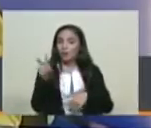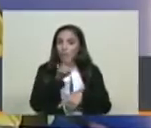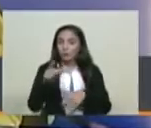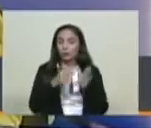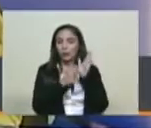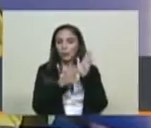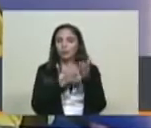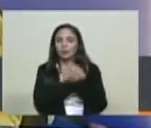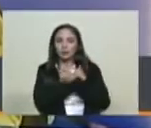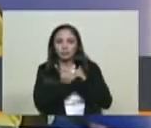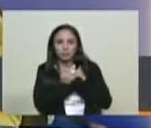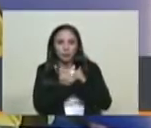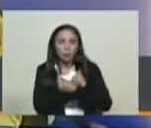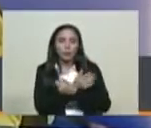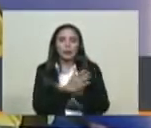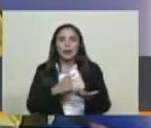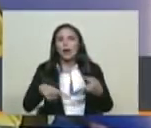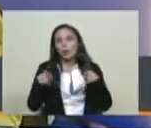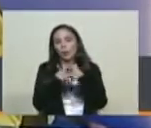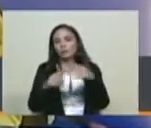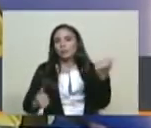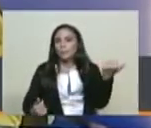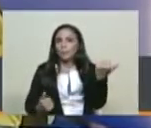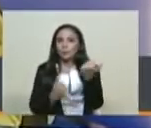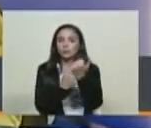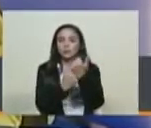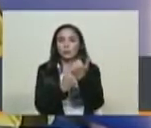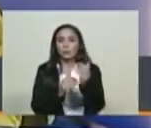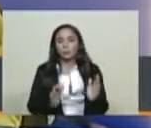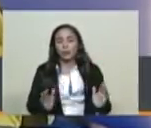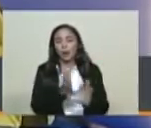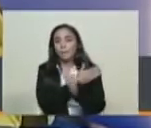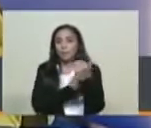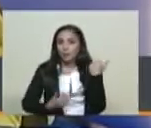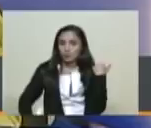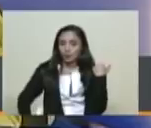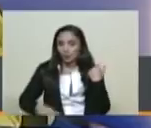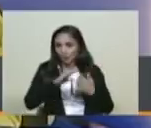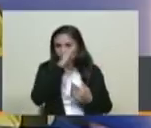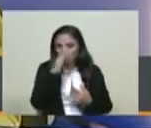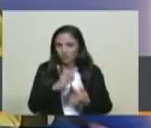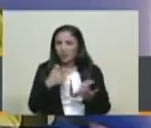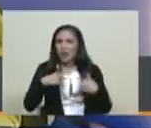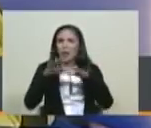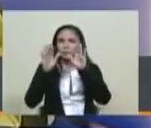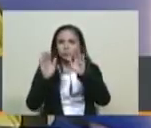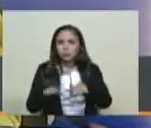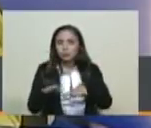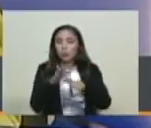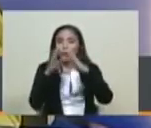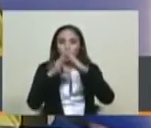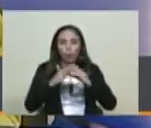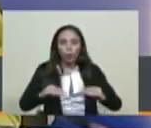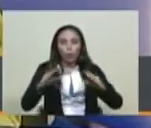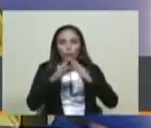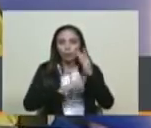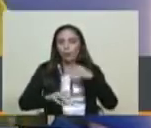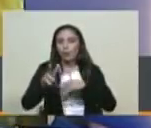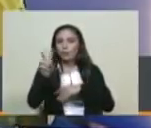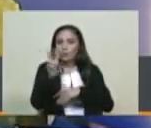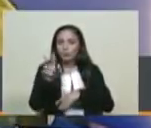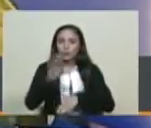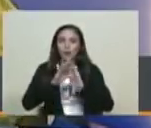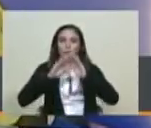consternación, nuestro dolor y, presidente Lula, toda la solidaridad del pueblo bolivariano de